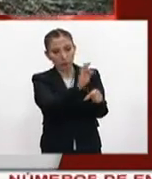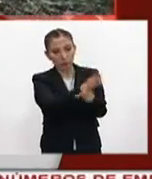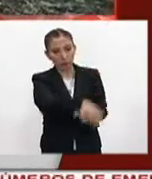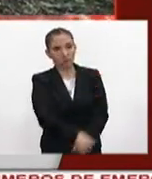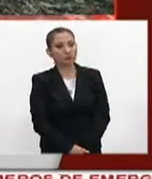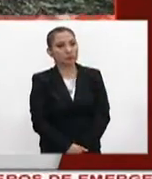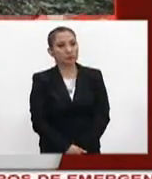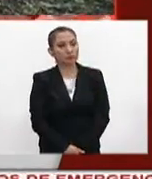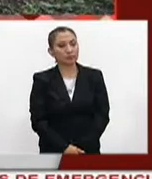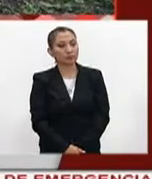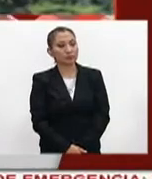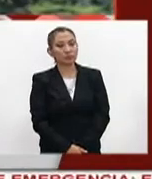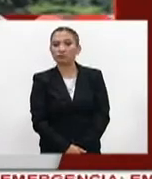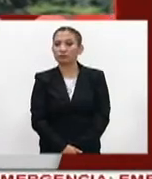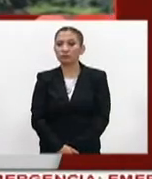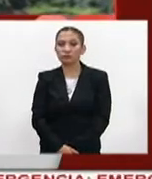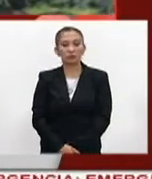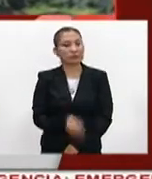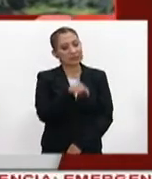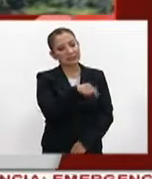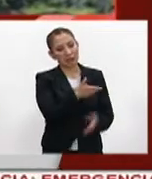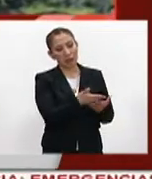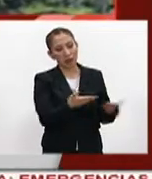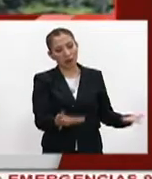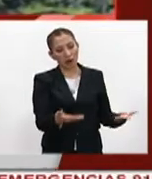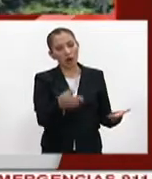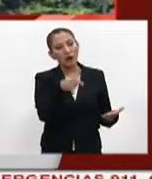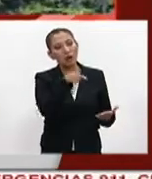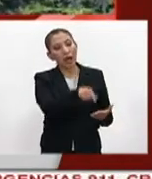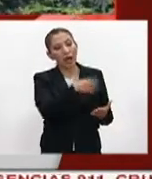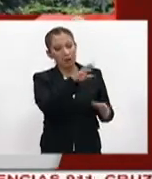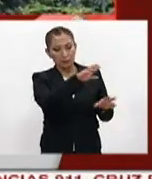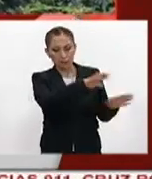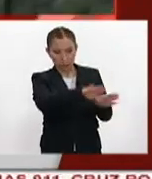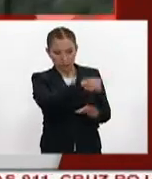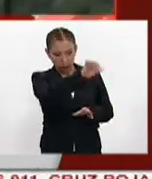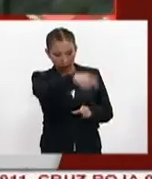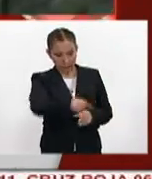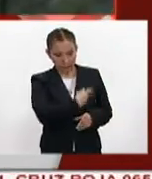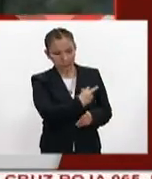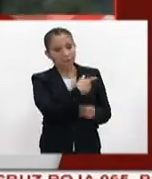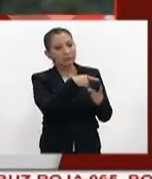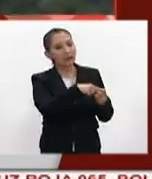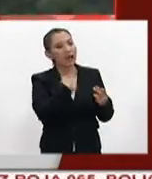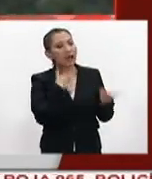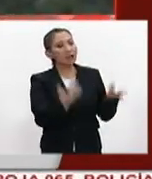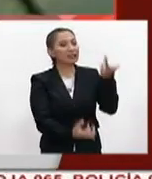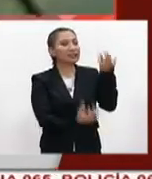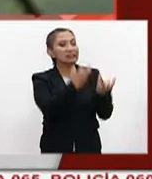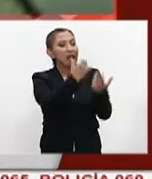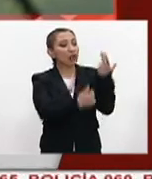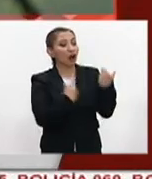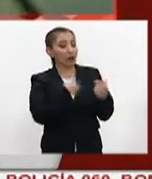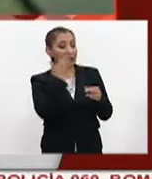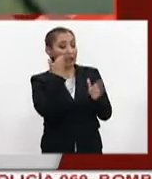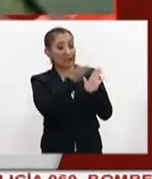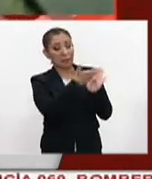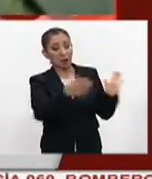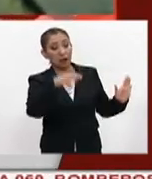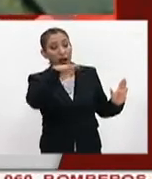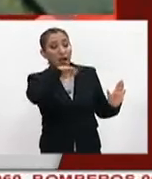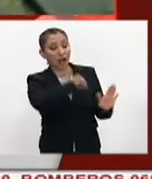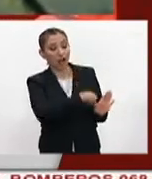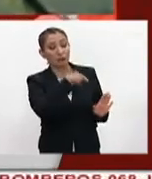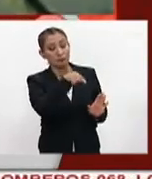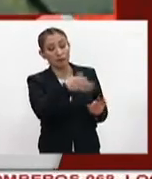nacional, ¿no? Vamos, sí. Y en este caso, respecto de la otra pregunta, bueno, pues de los incendios, estamos en la temporada de